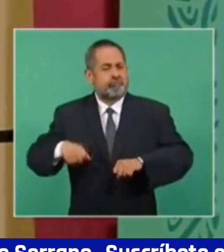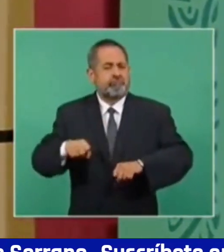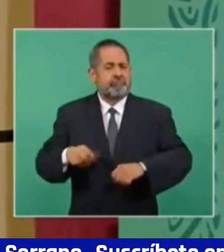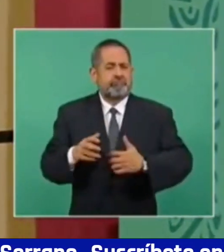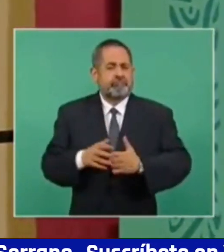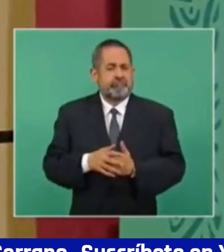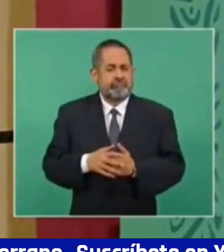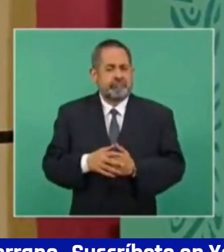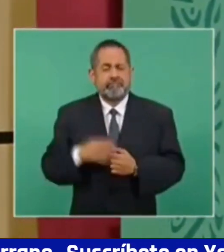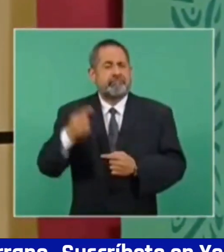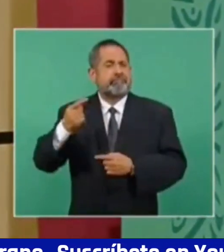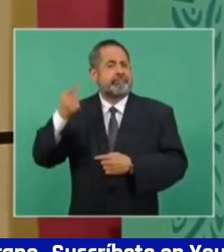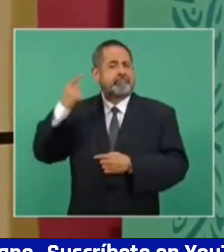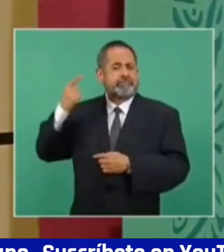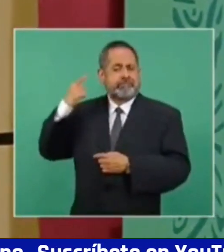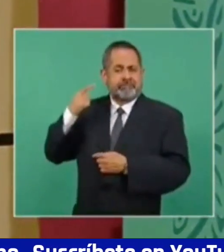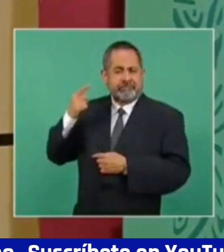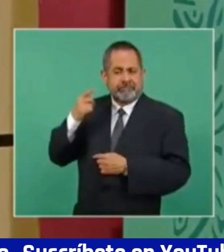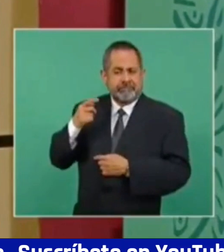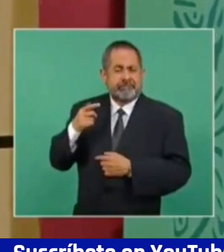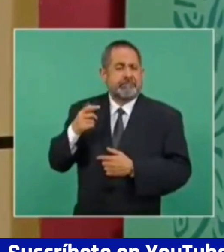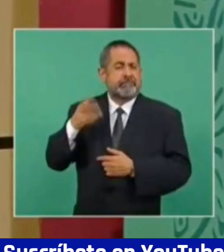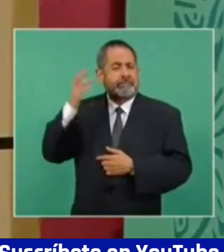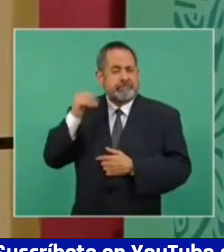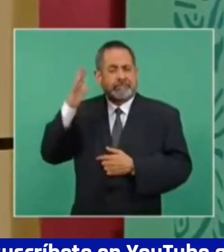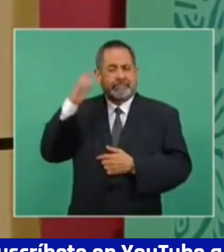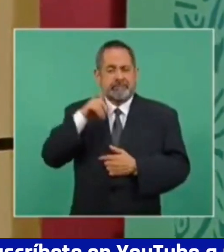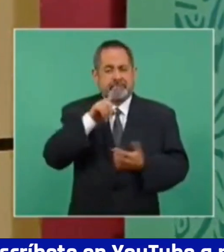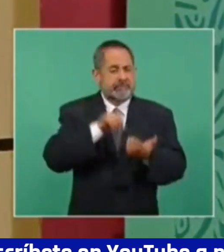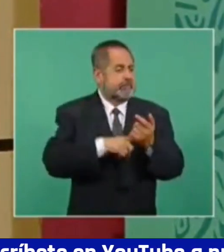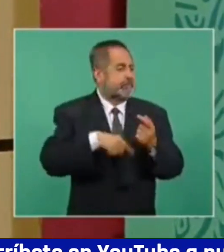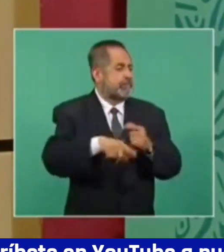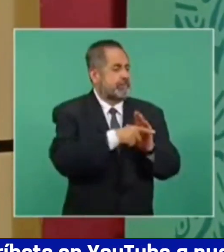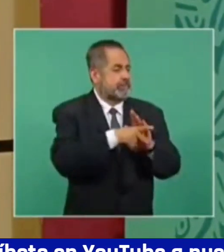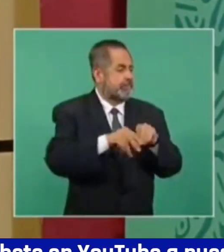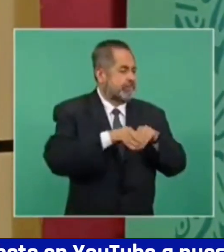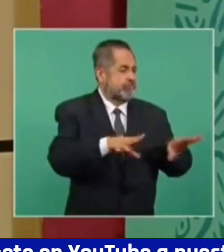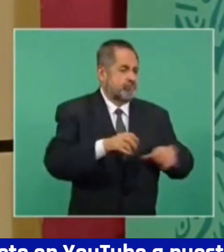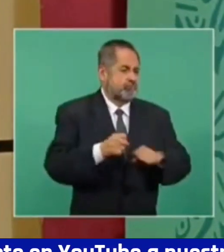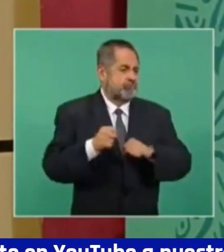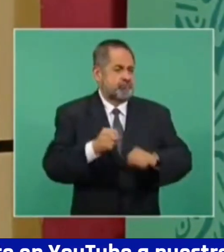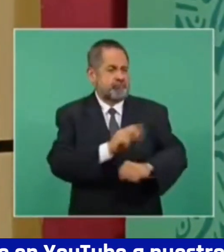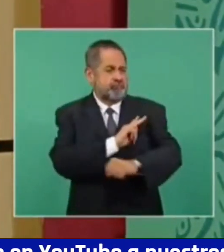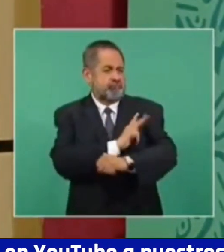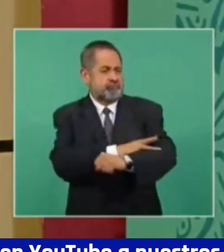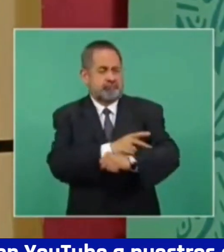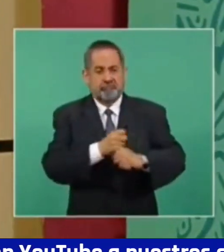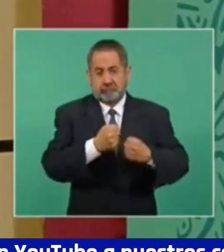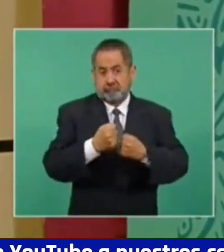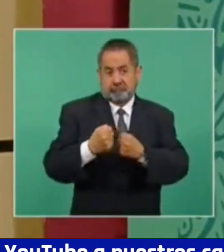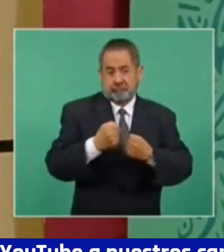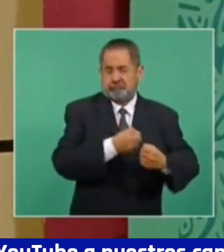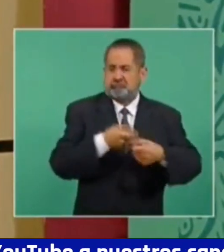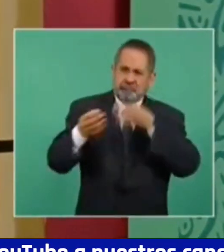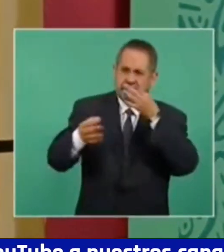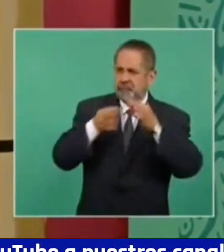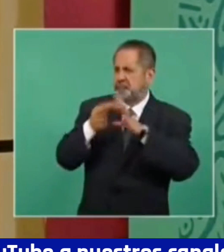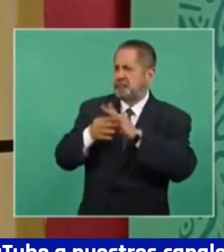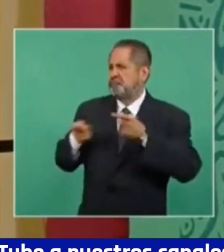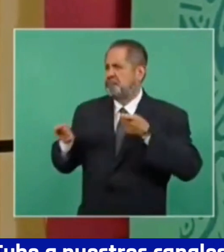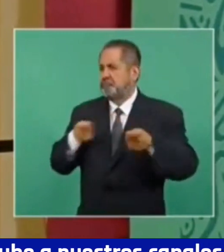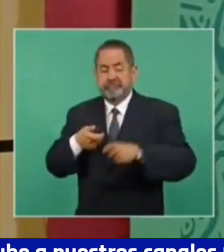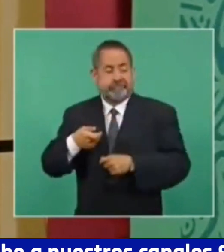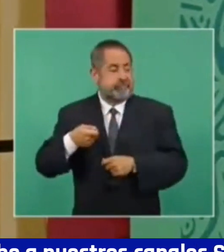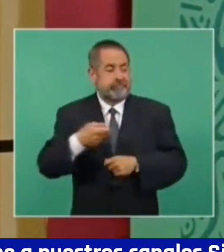otrora irrefutable, de los medios que tenían tanto poder, era el cuarto